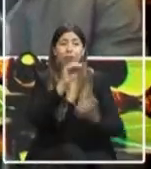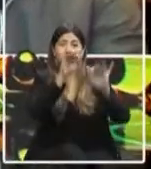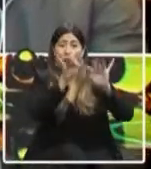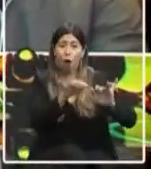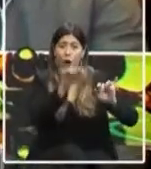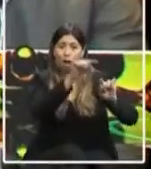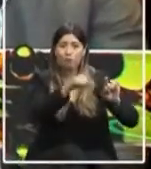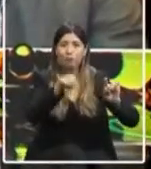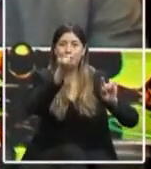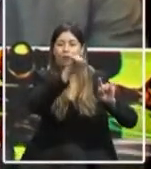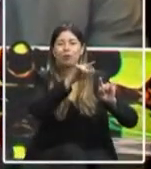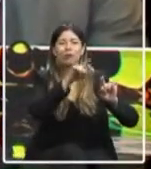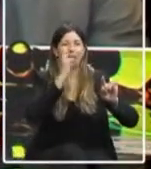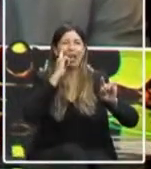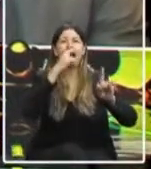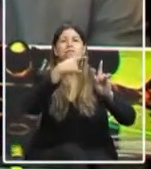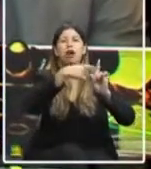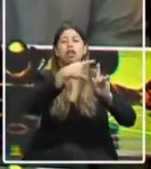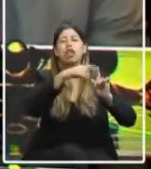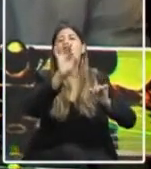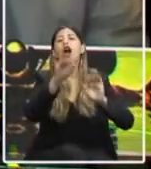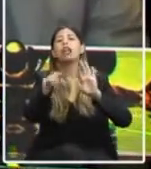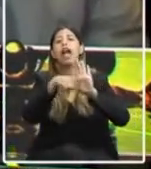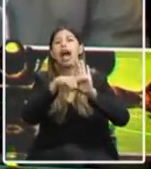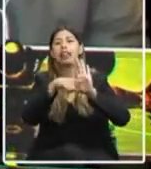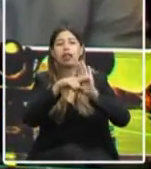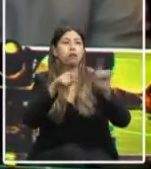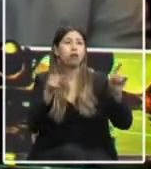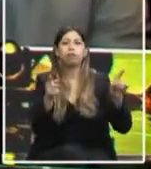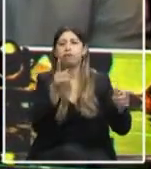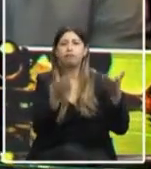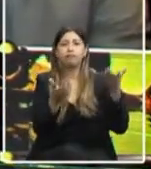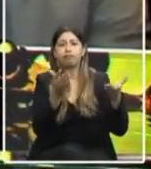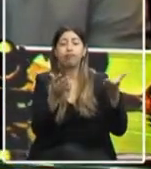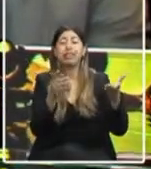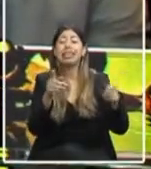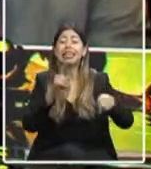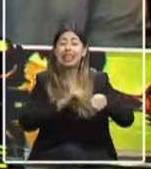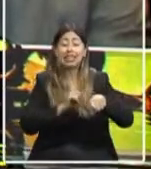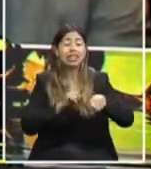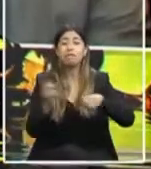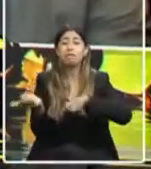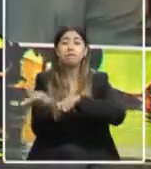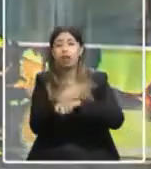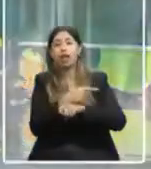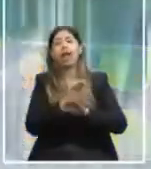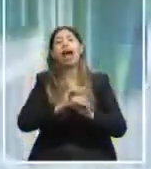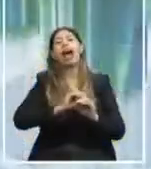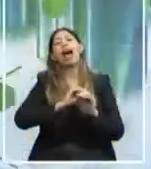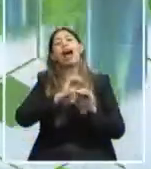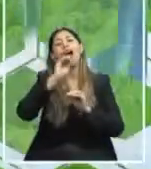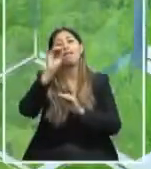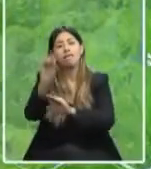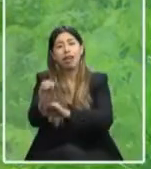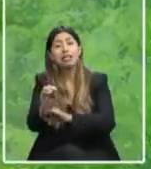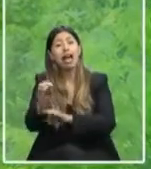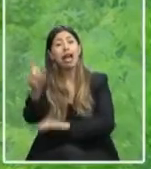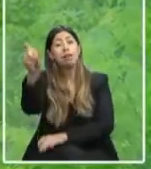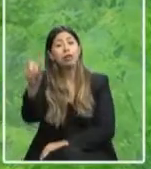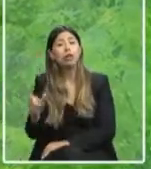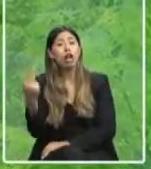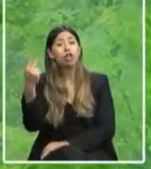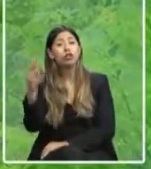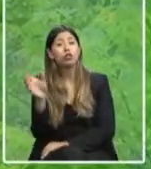computador asignara si era positivo o negativo y mandar en tiempo real un mensaje al celular de esa